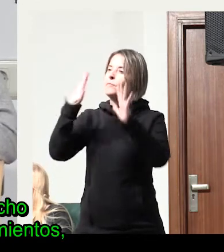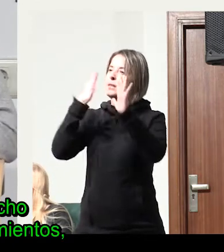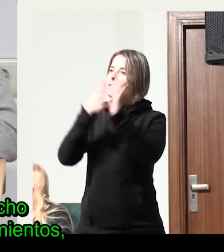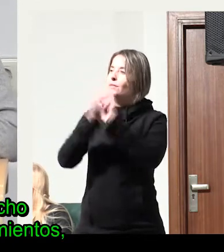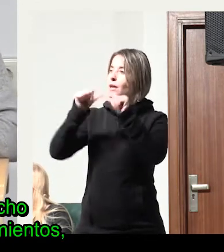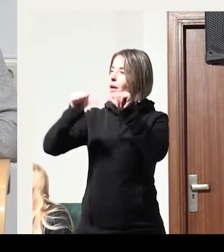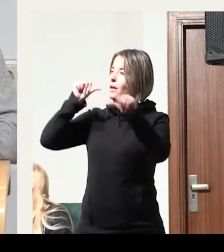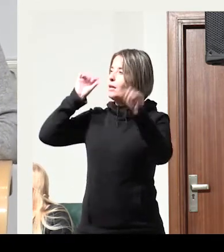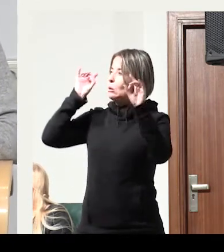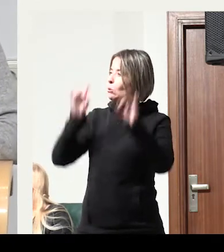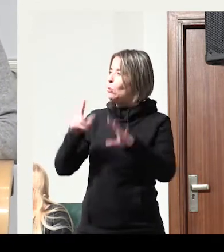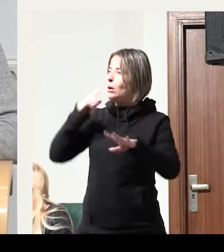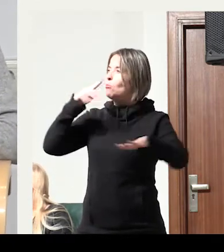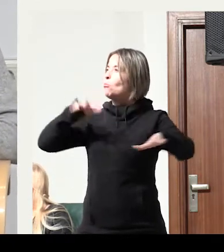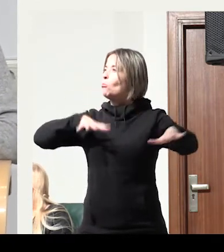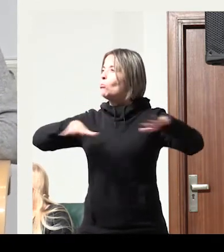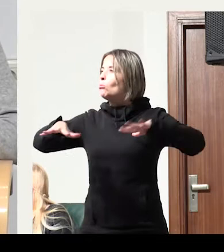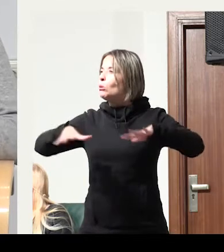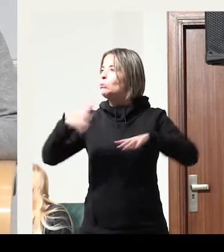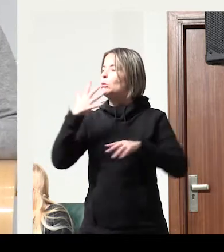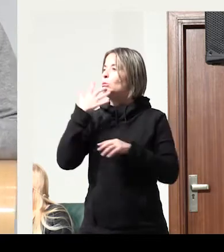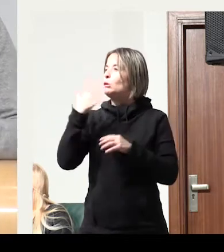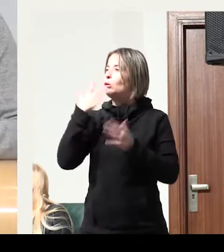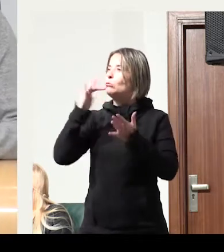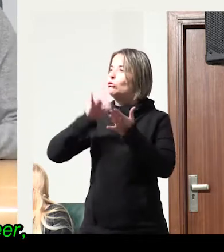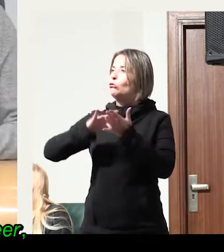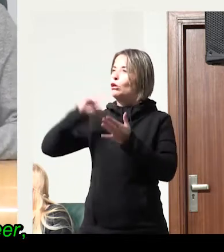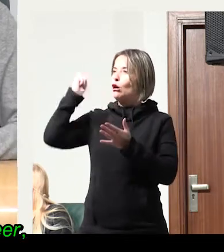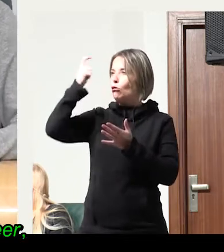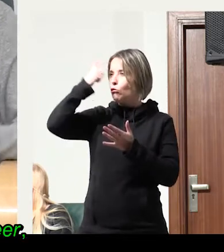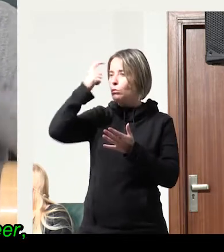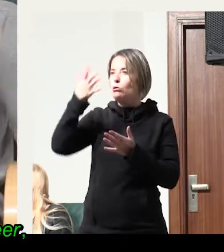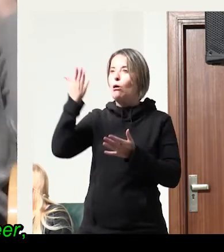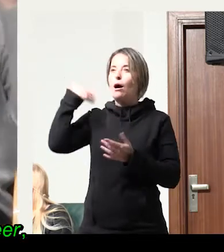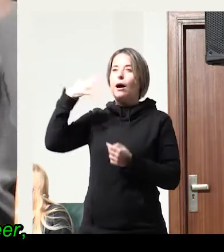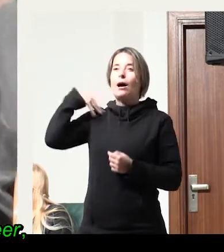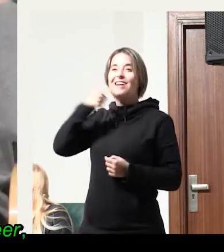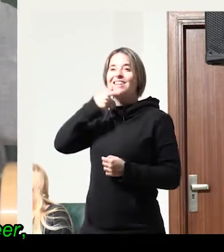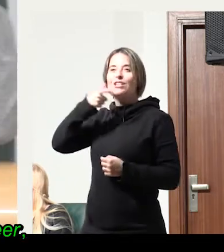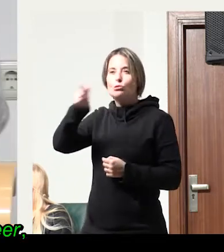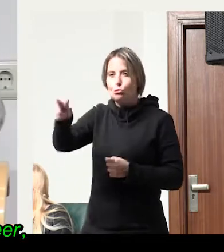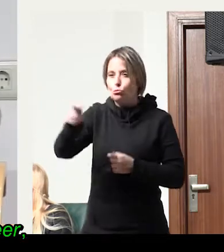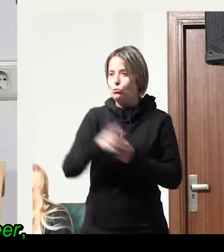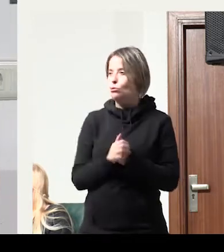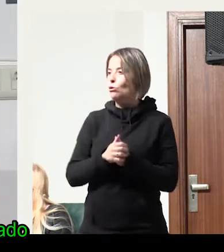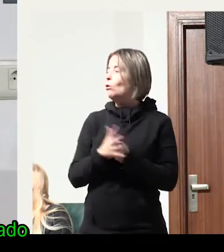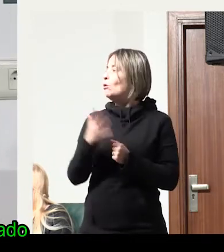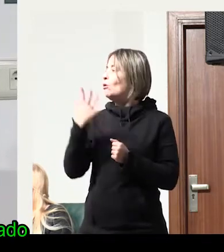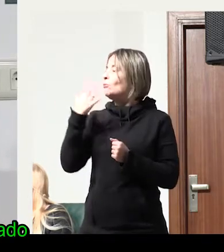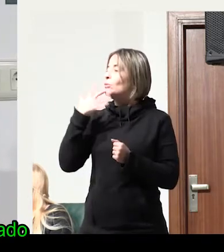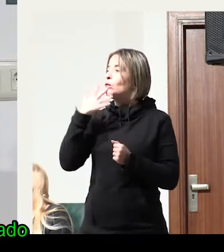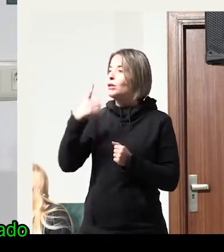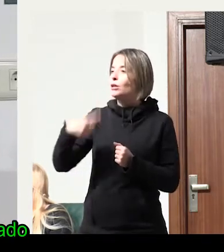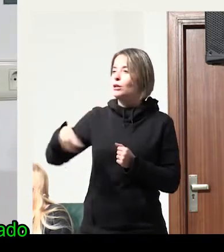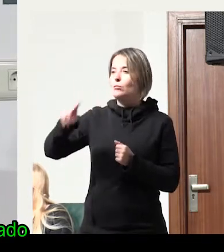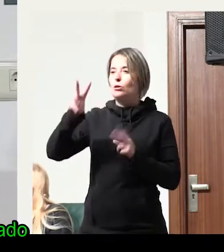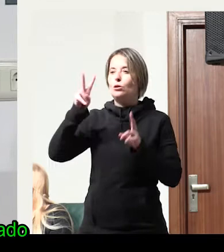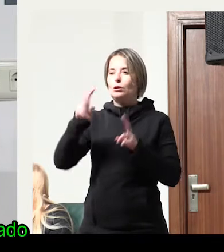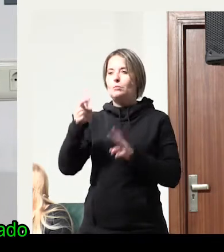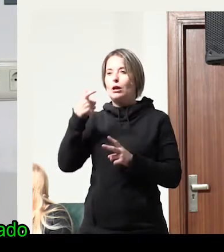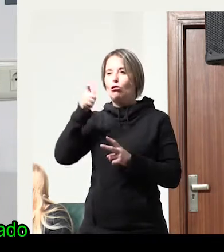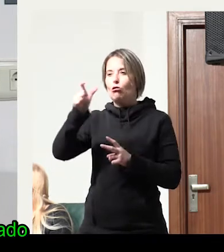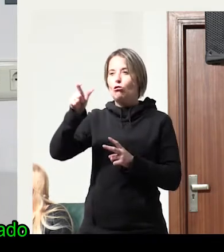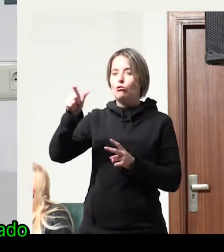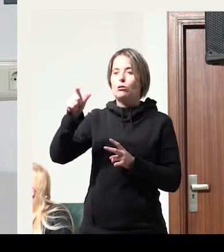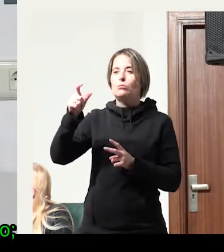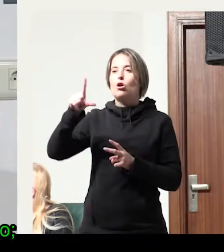otros movimientos, con ciertos términos que eran como insultos, ¿no? Por ejemplo, si habéis oído hablar de lo queer, ¿no? Que es un término que ya está